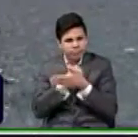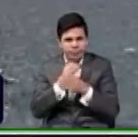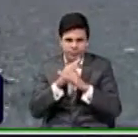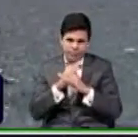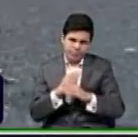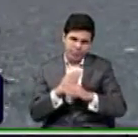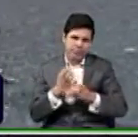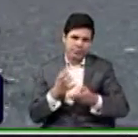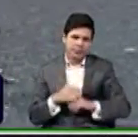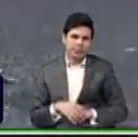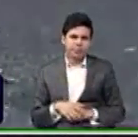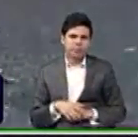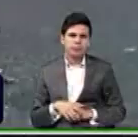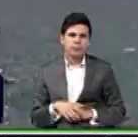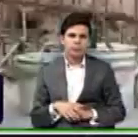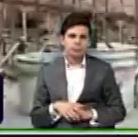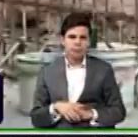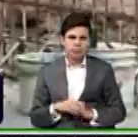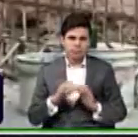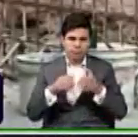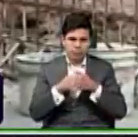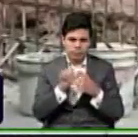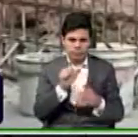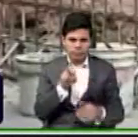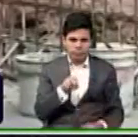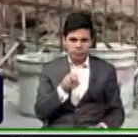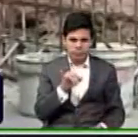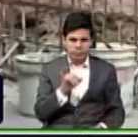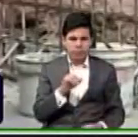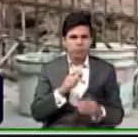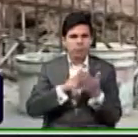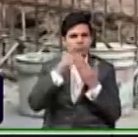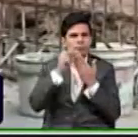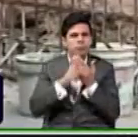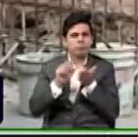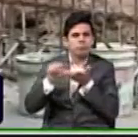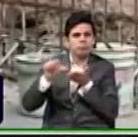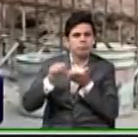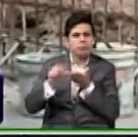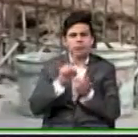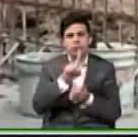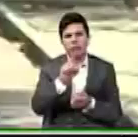accidentes. Según estimativos de la Agencia Nacional de Infraestructura, este proyecto tendría un costo de